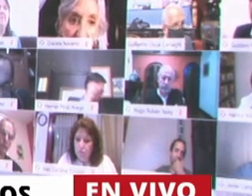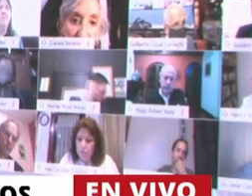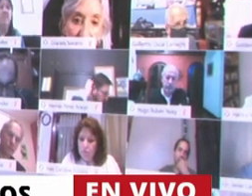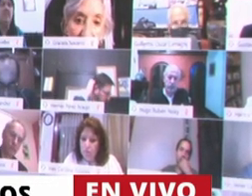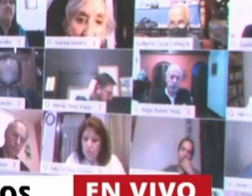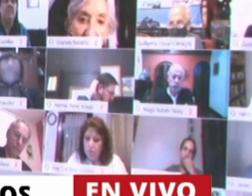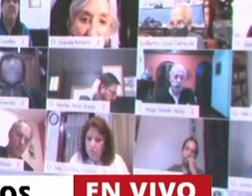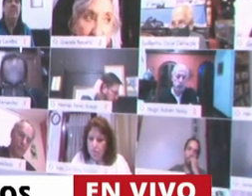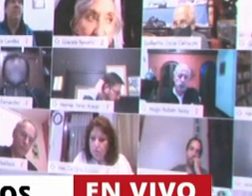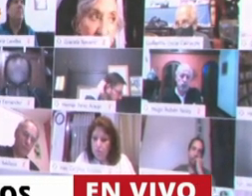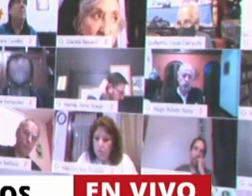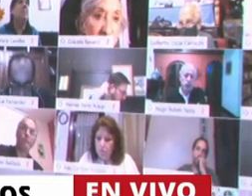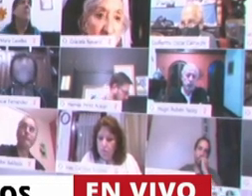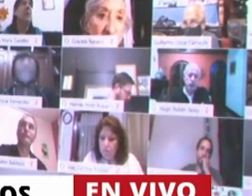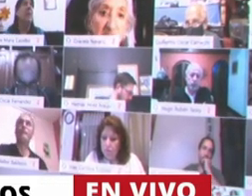al